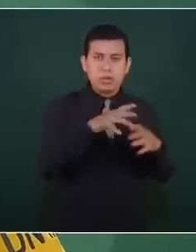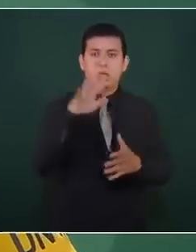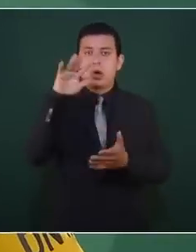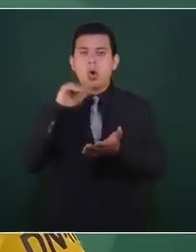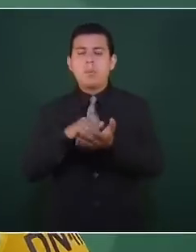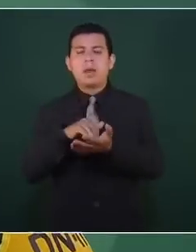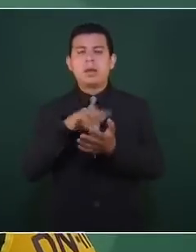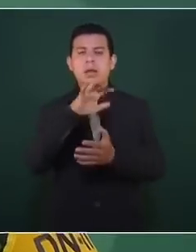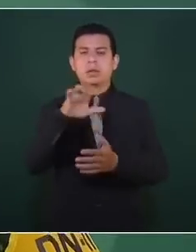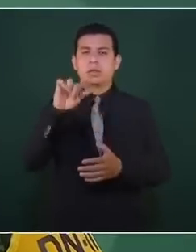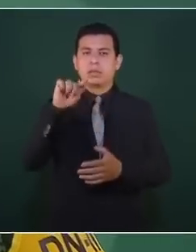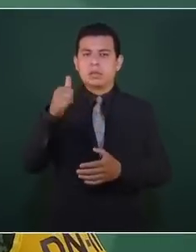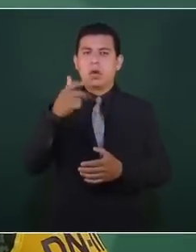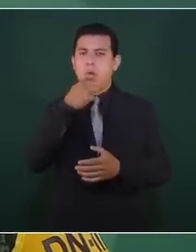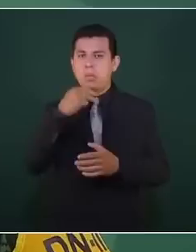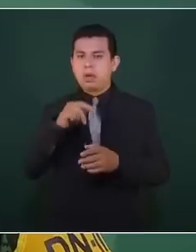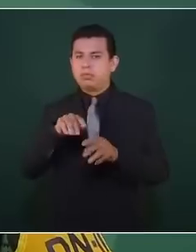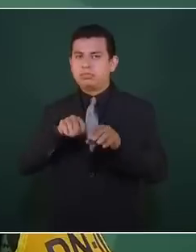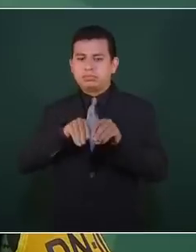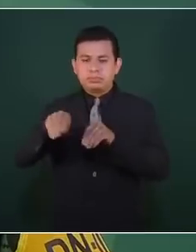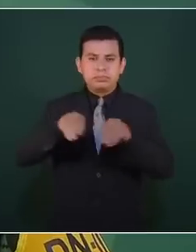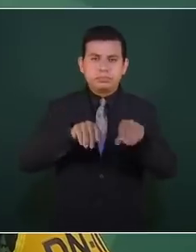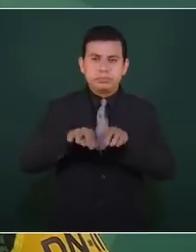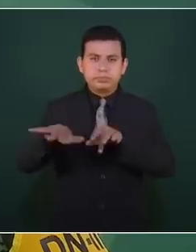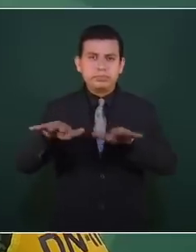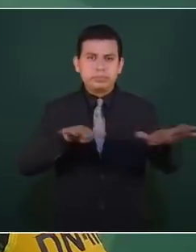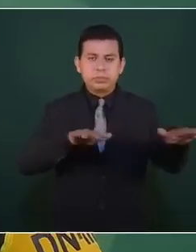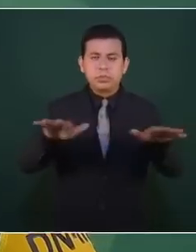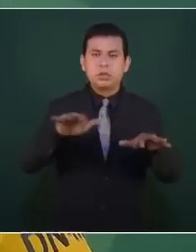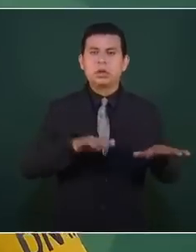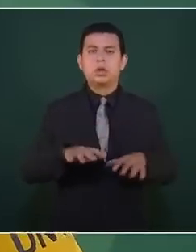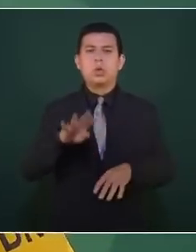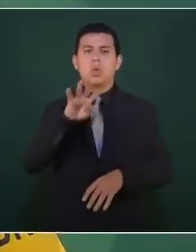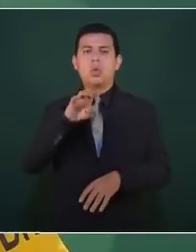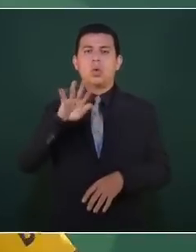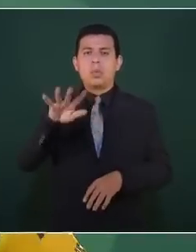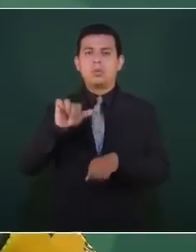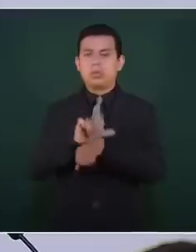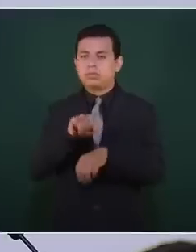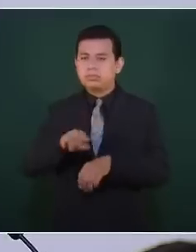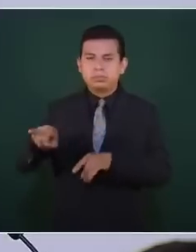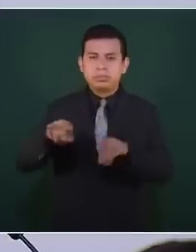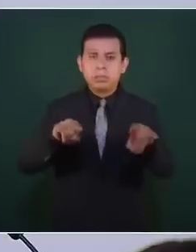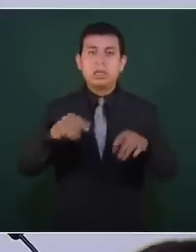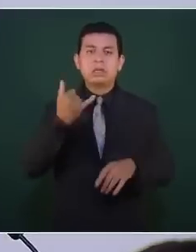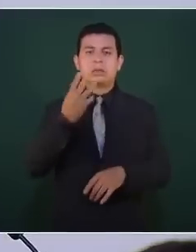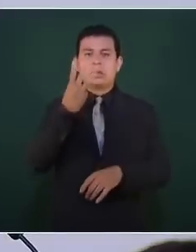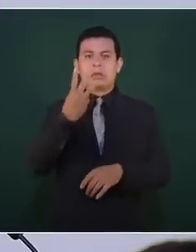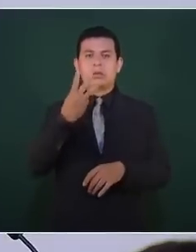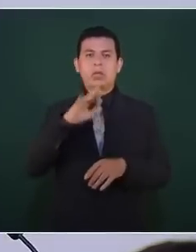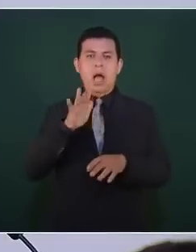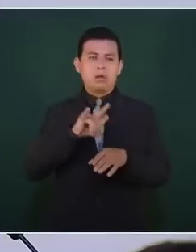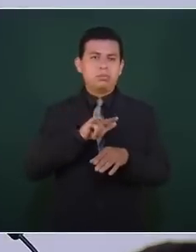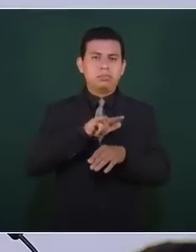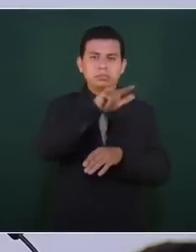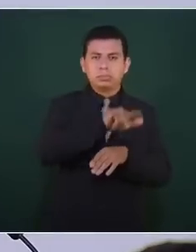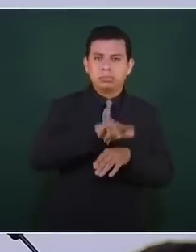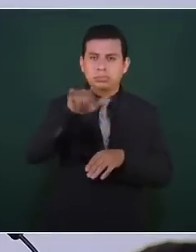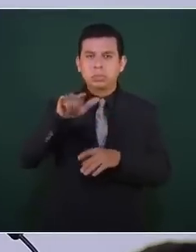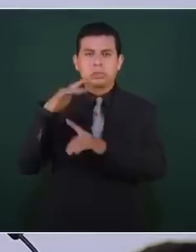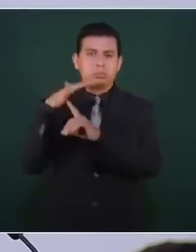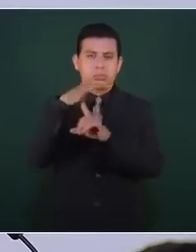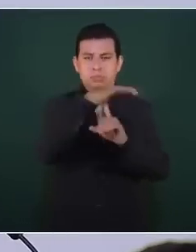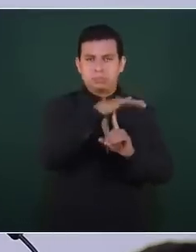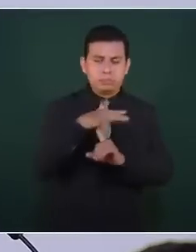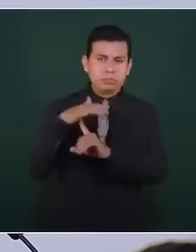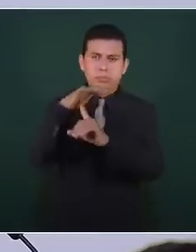5.576 hombres, 495 vehículos y 3 helicópteros. En cuanto a búsqueda y rescate, esta